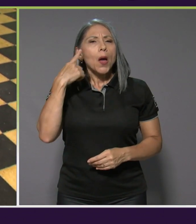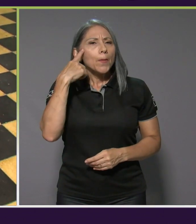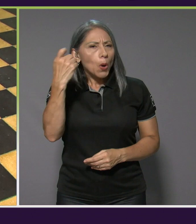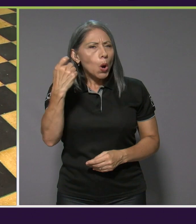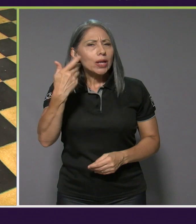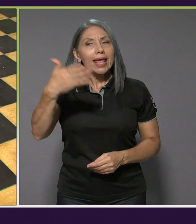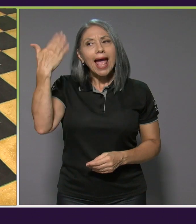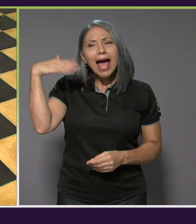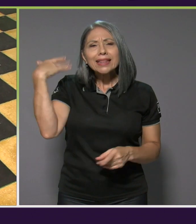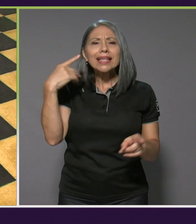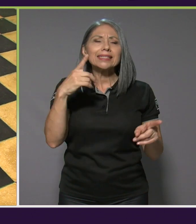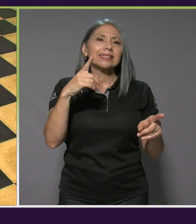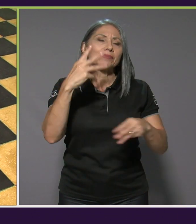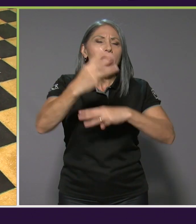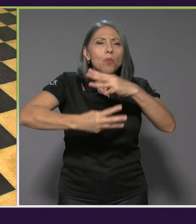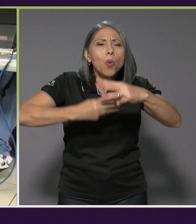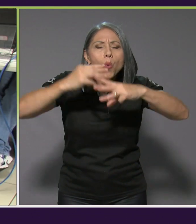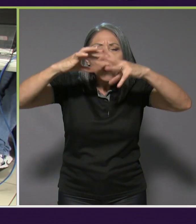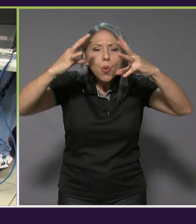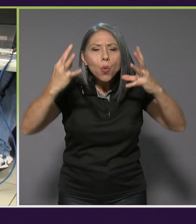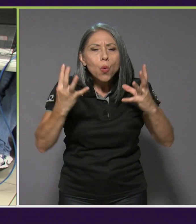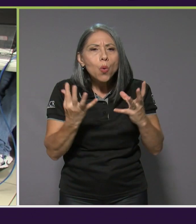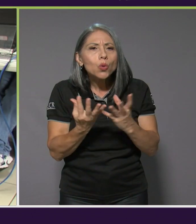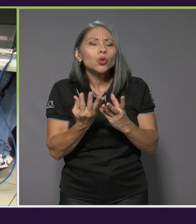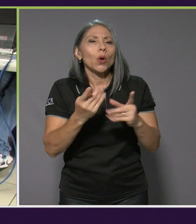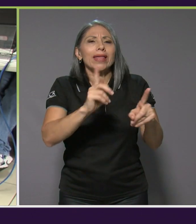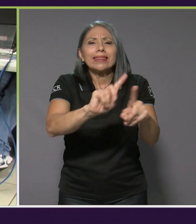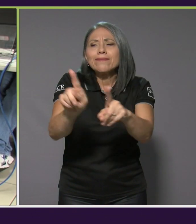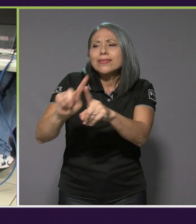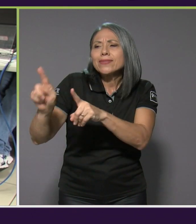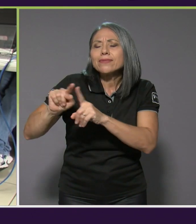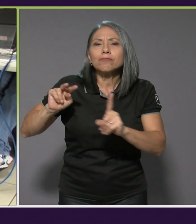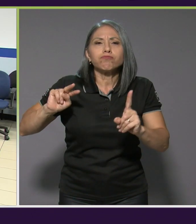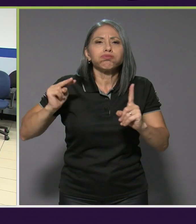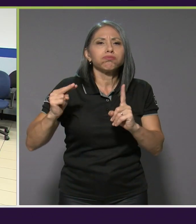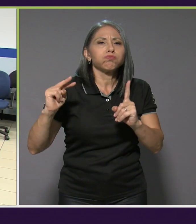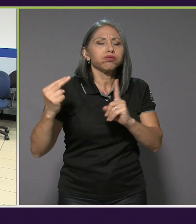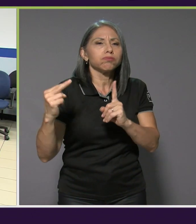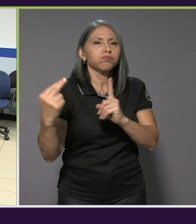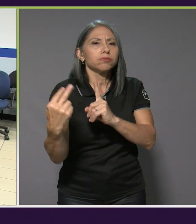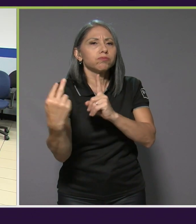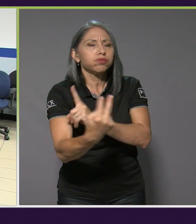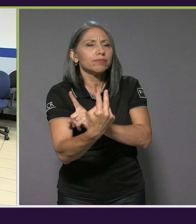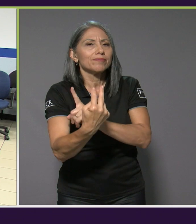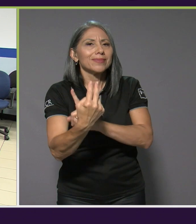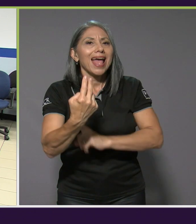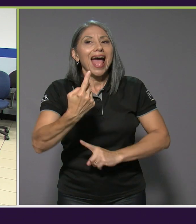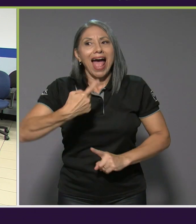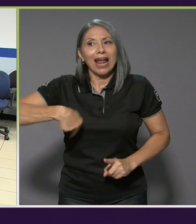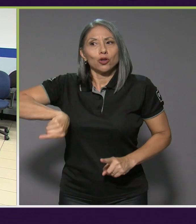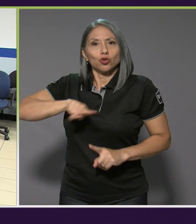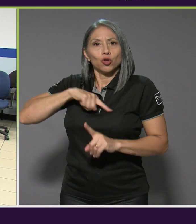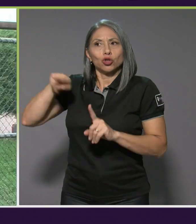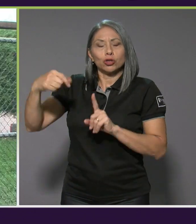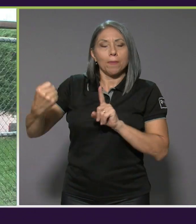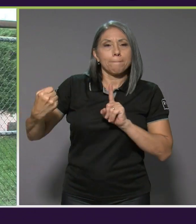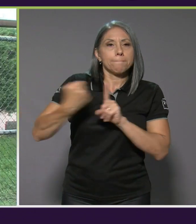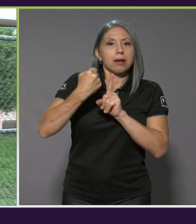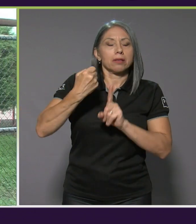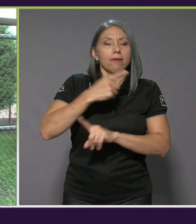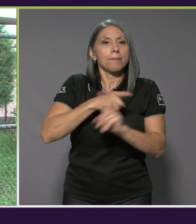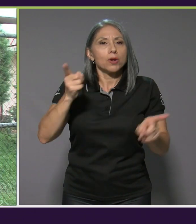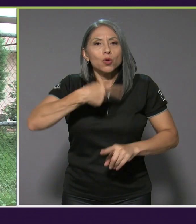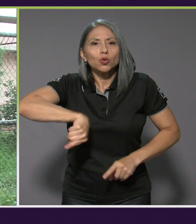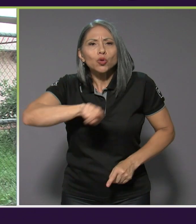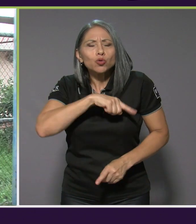distintas tendencias en el mundo que nos impactaban de manera directa y no estábamos muy claros, había como